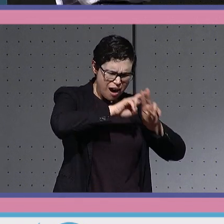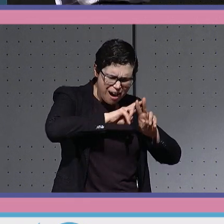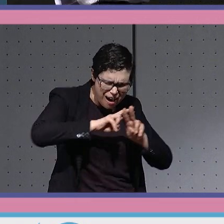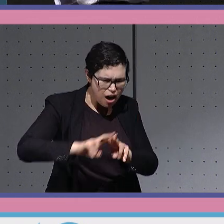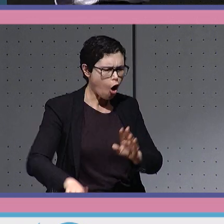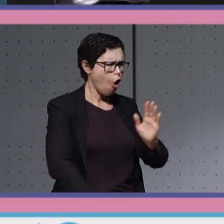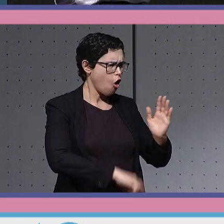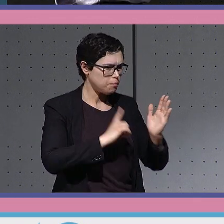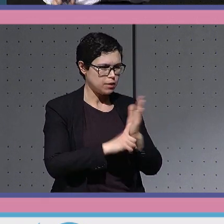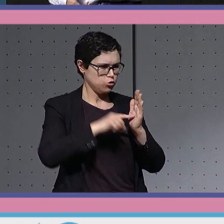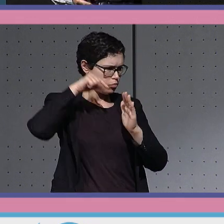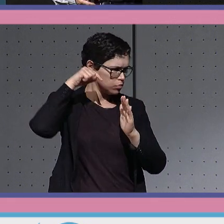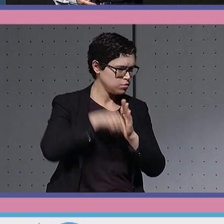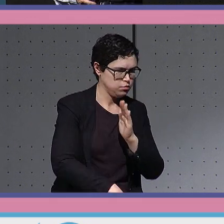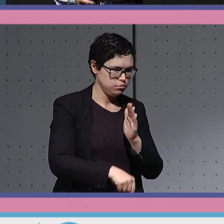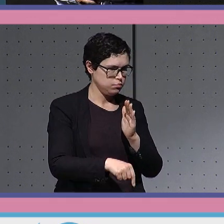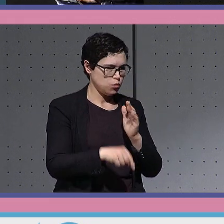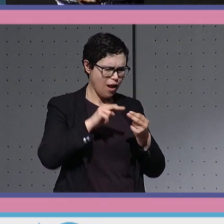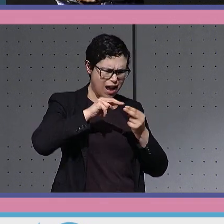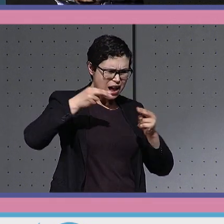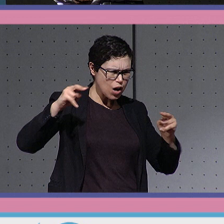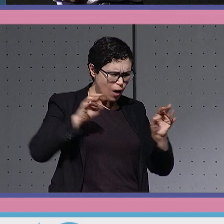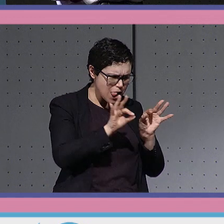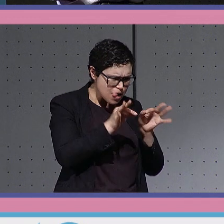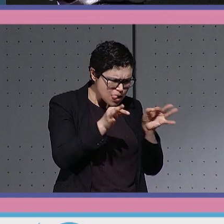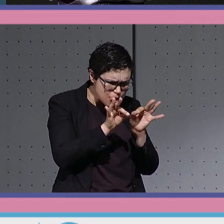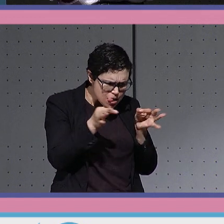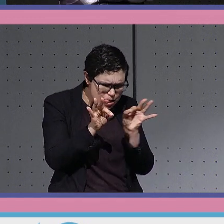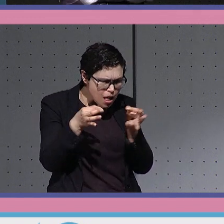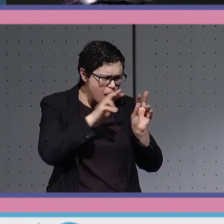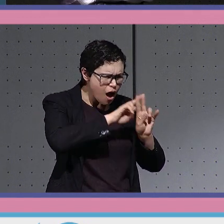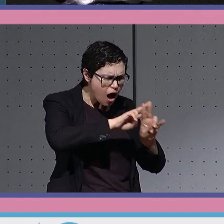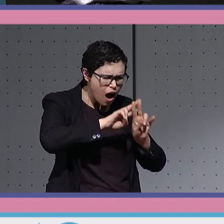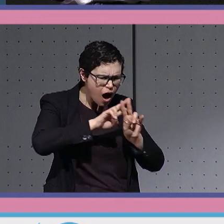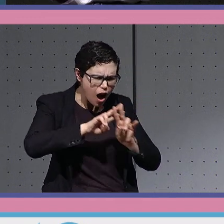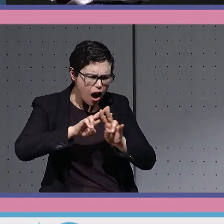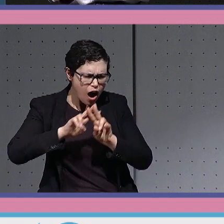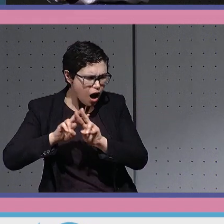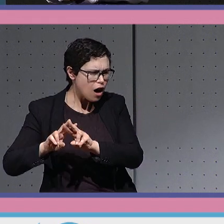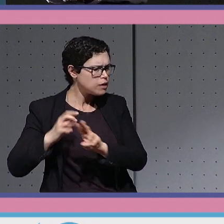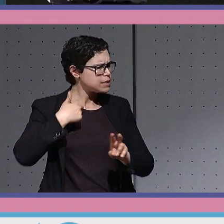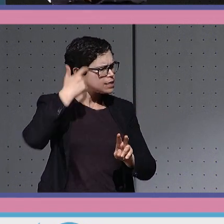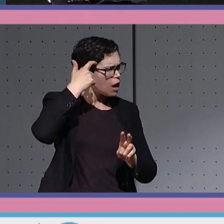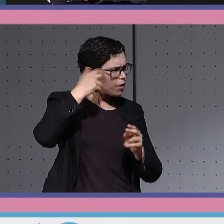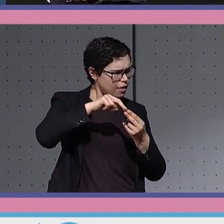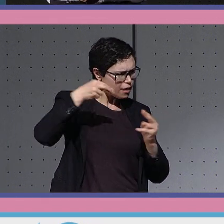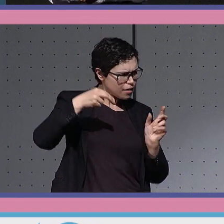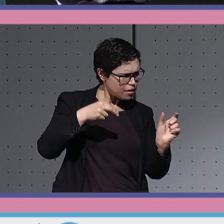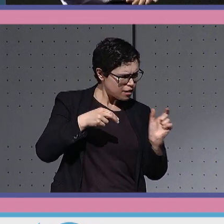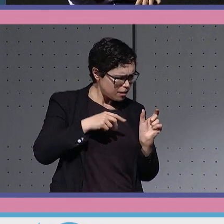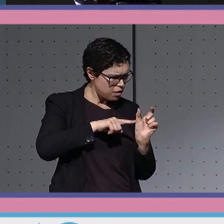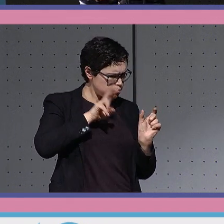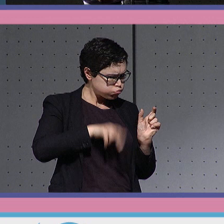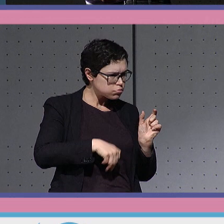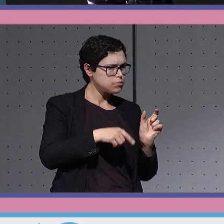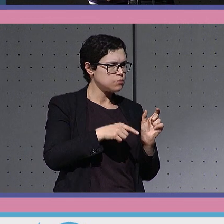genoma. Podemos leer libros enteros, podemos leer la parte del genoma que tiene realmente instrucciones, que llamamos exoma, o